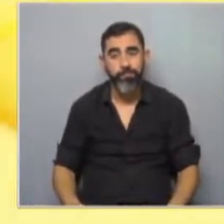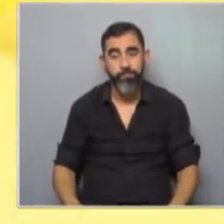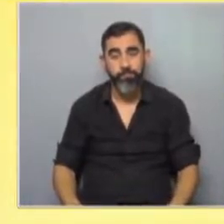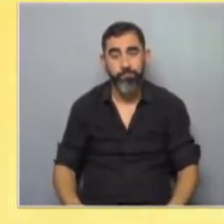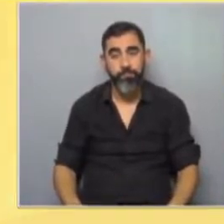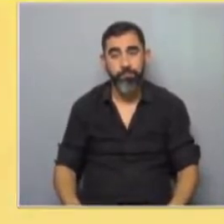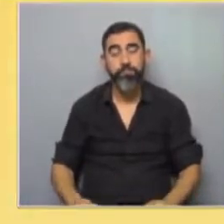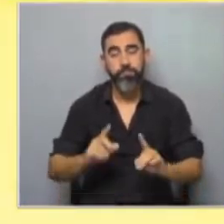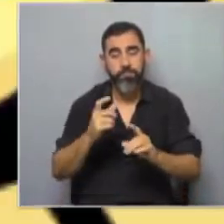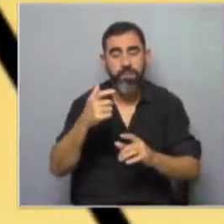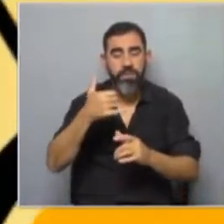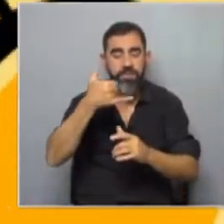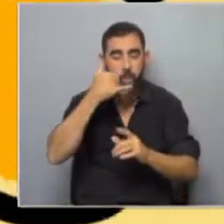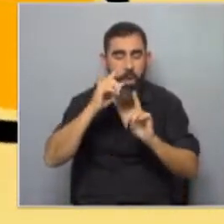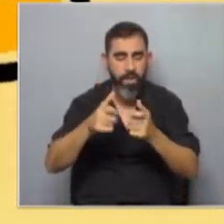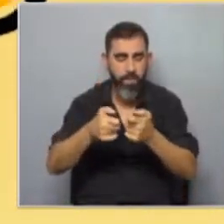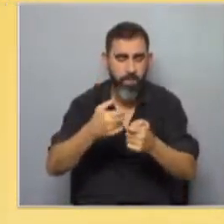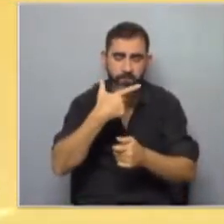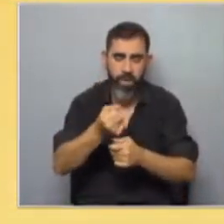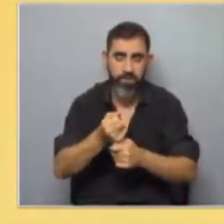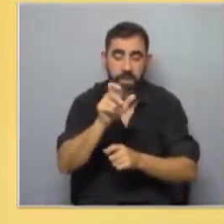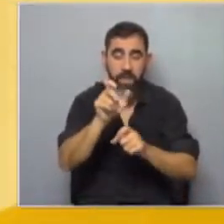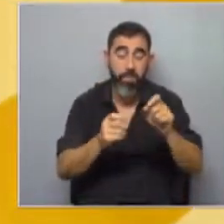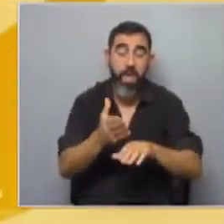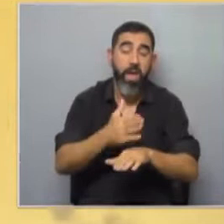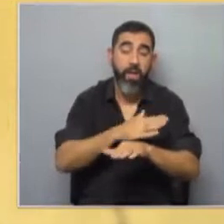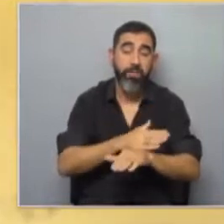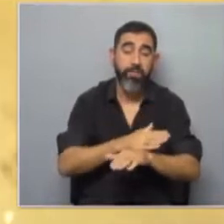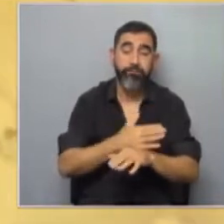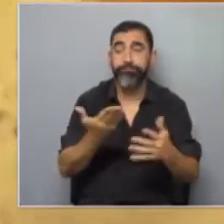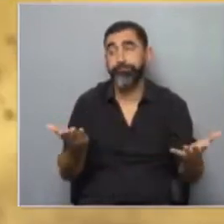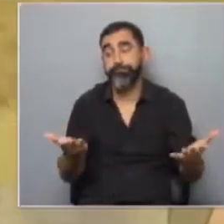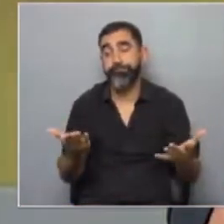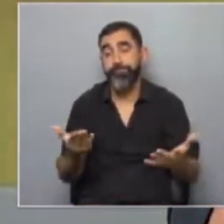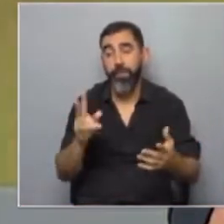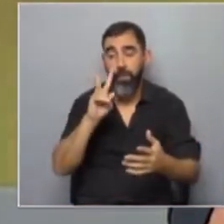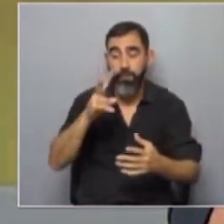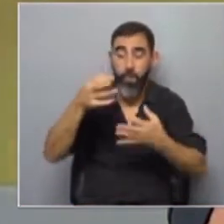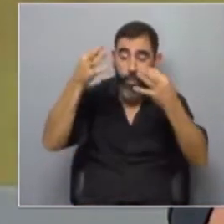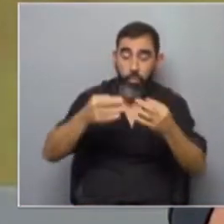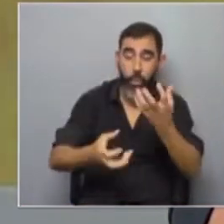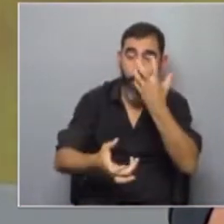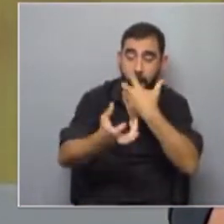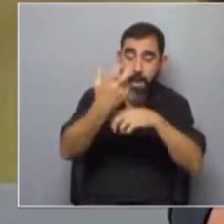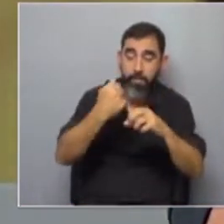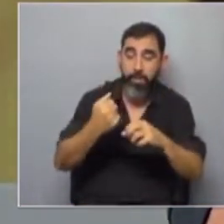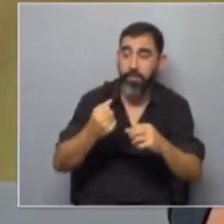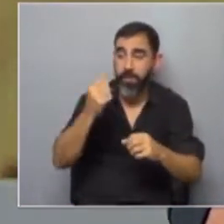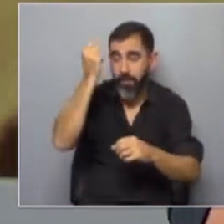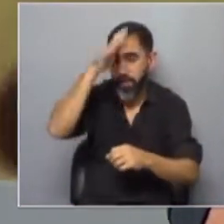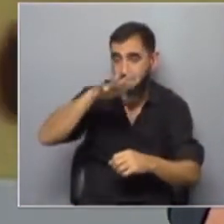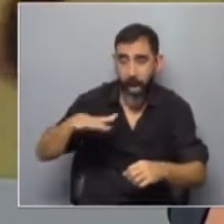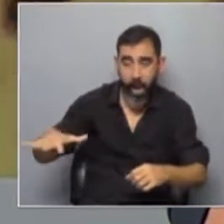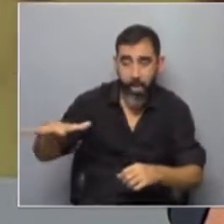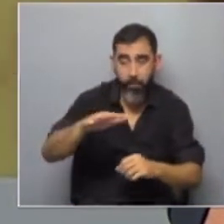ustedes les ha dado mucho insumo, justamente son las cámaras trampa, ¿no? Tanto las que se usan para hacer seguimiento de especies, como las que pone alguien